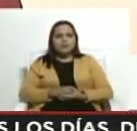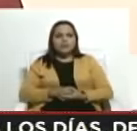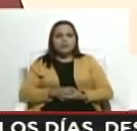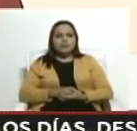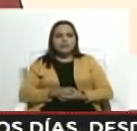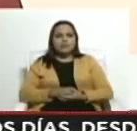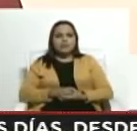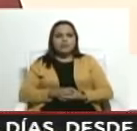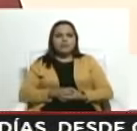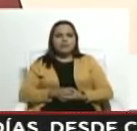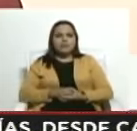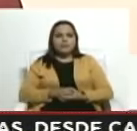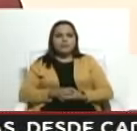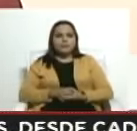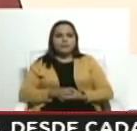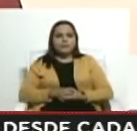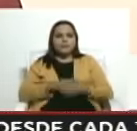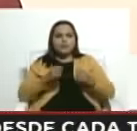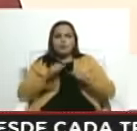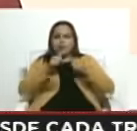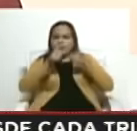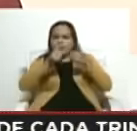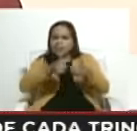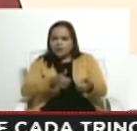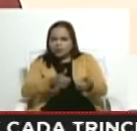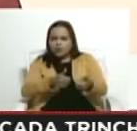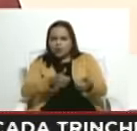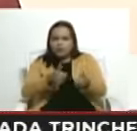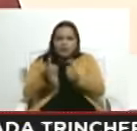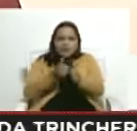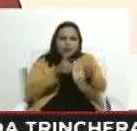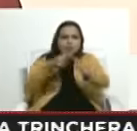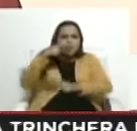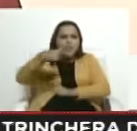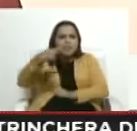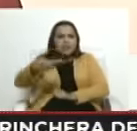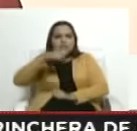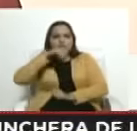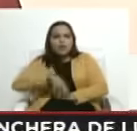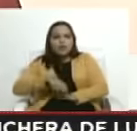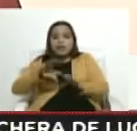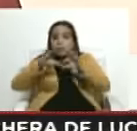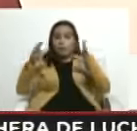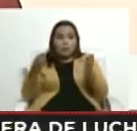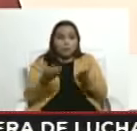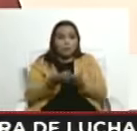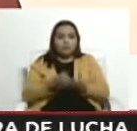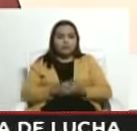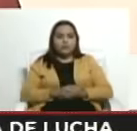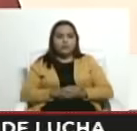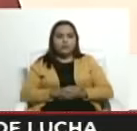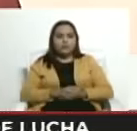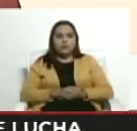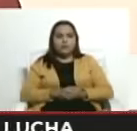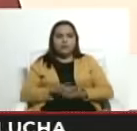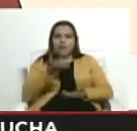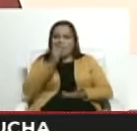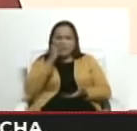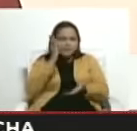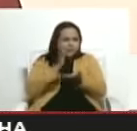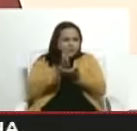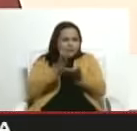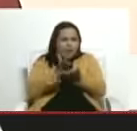de perseguidos políticos históricamente, ¿verdad?, del mundo entero, y tiene